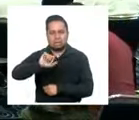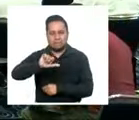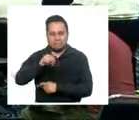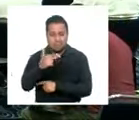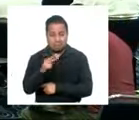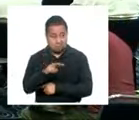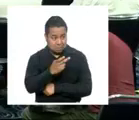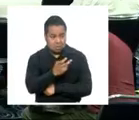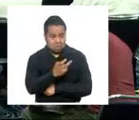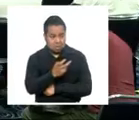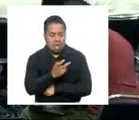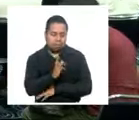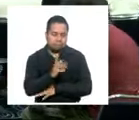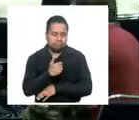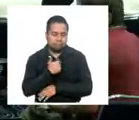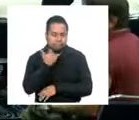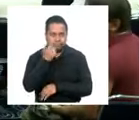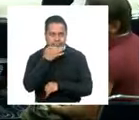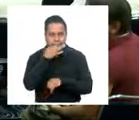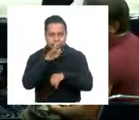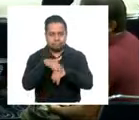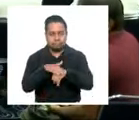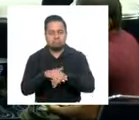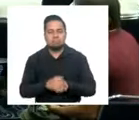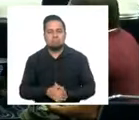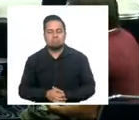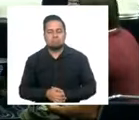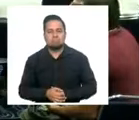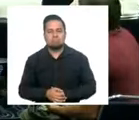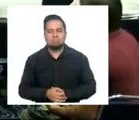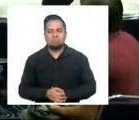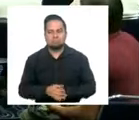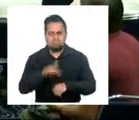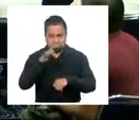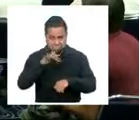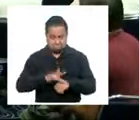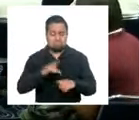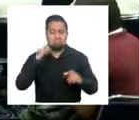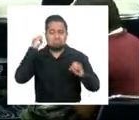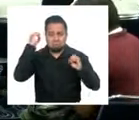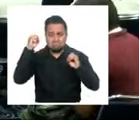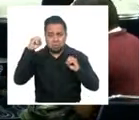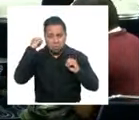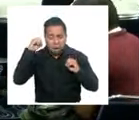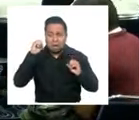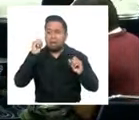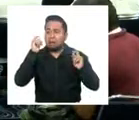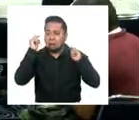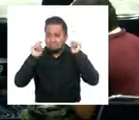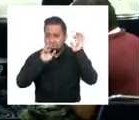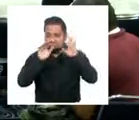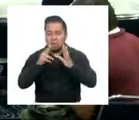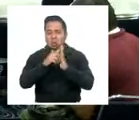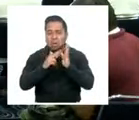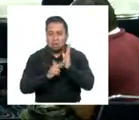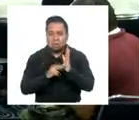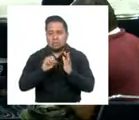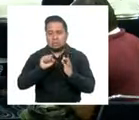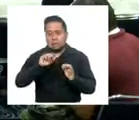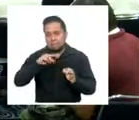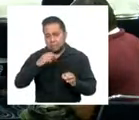¿verdad? Quiero comentarles que se puede visitar Oaxaca, se puede visitar Huatulco, San Miguel del